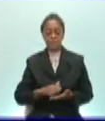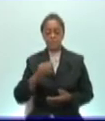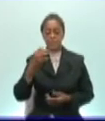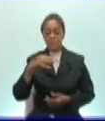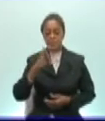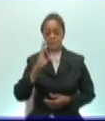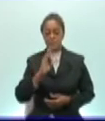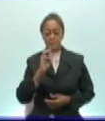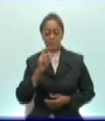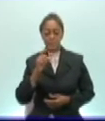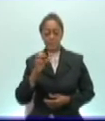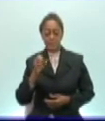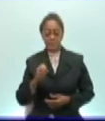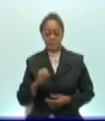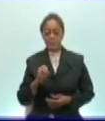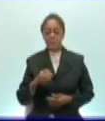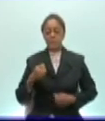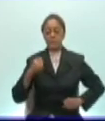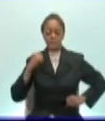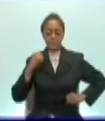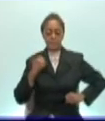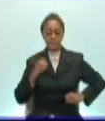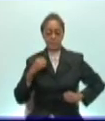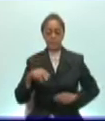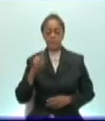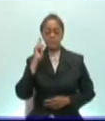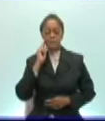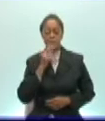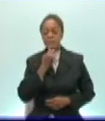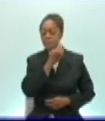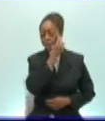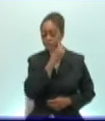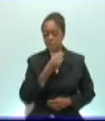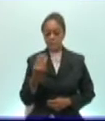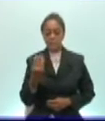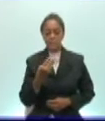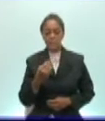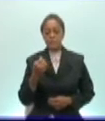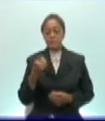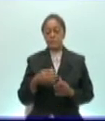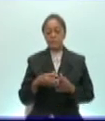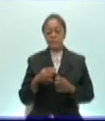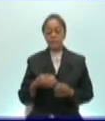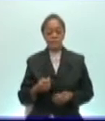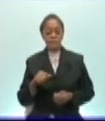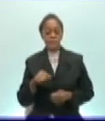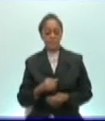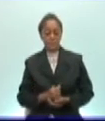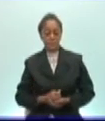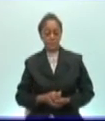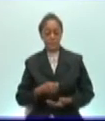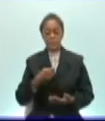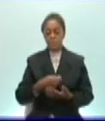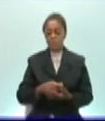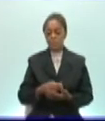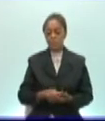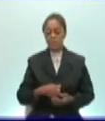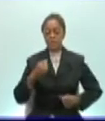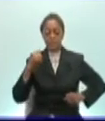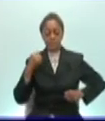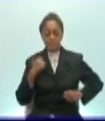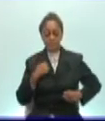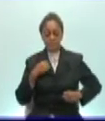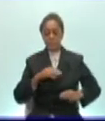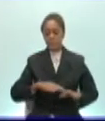Ese plan militar elaborado por Martí, los 3 barcos se habían alquilado, se habían comprado armamento, ya preparadas